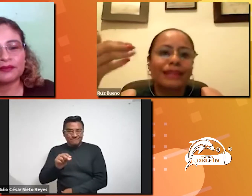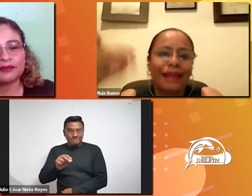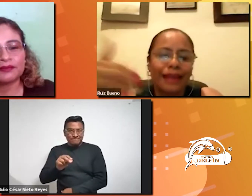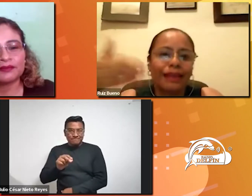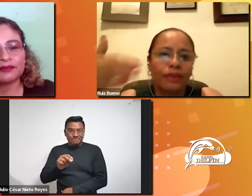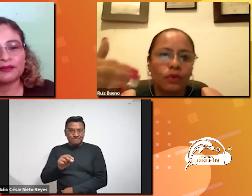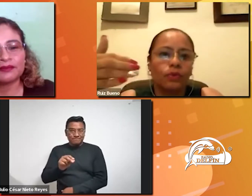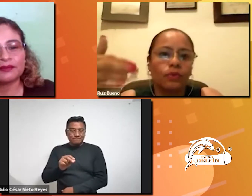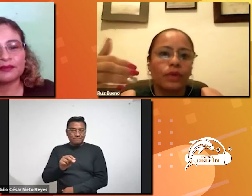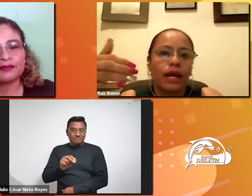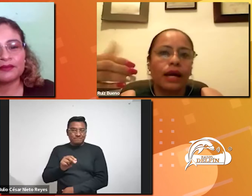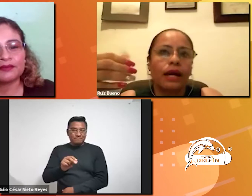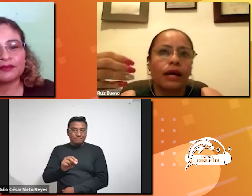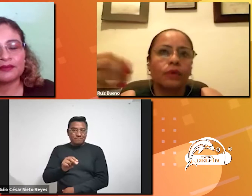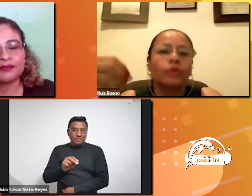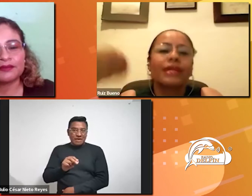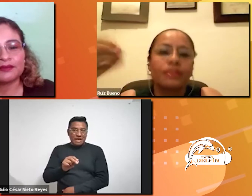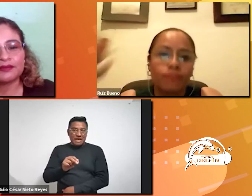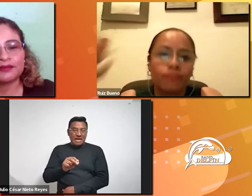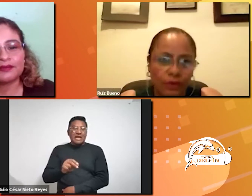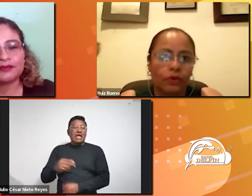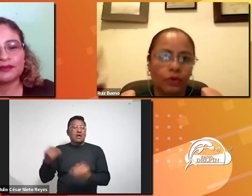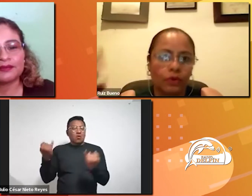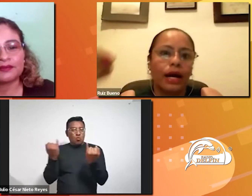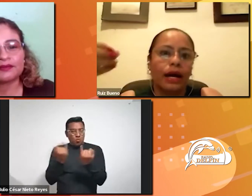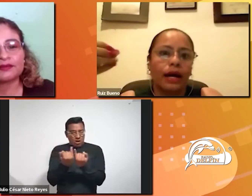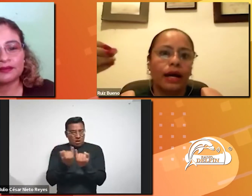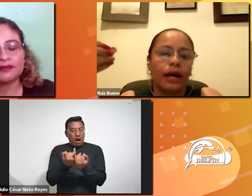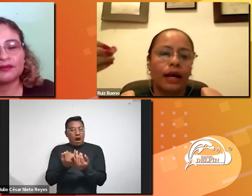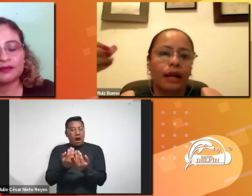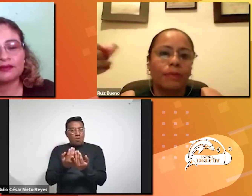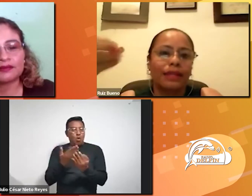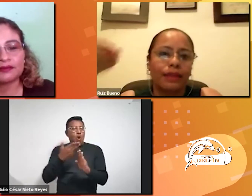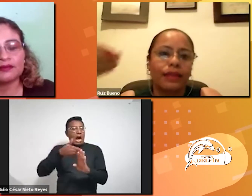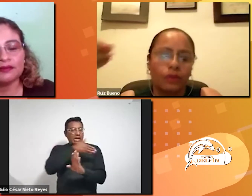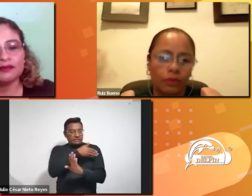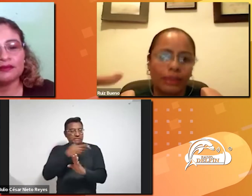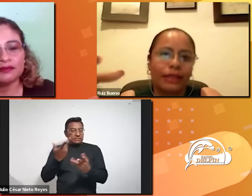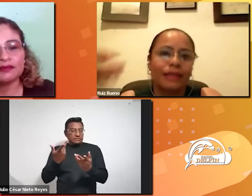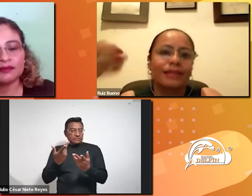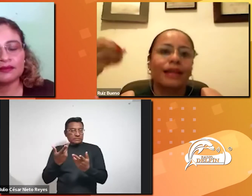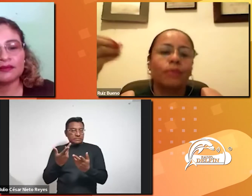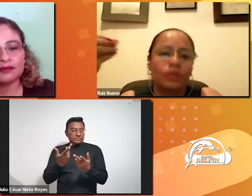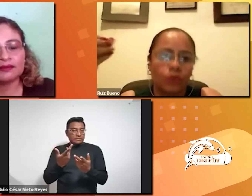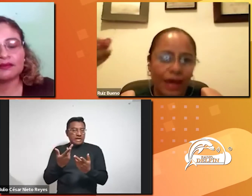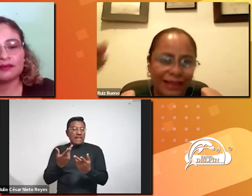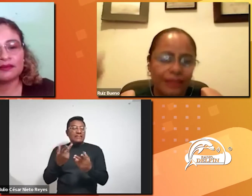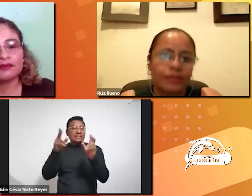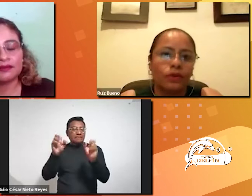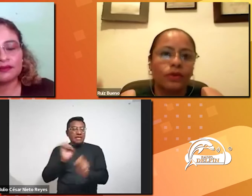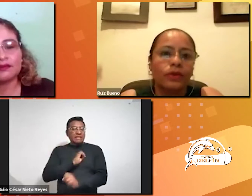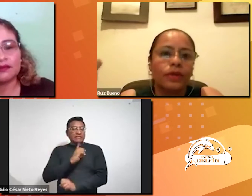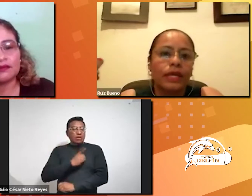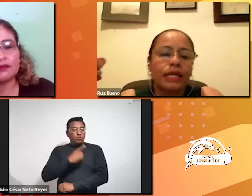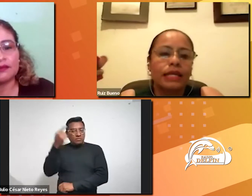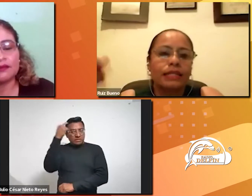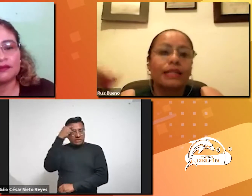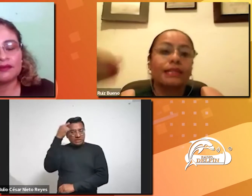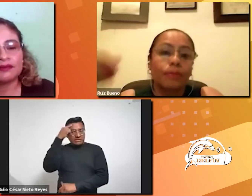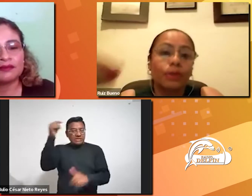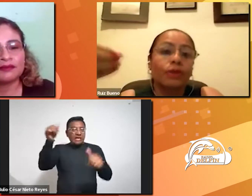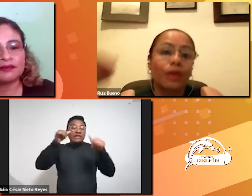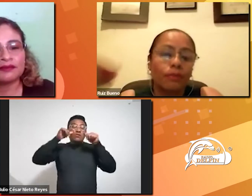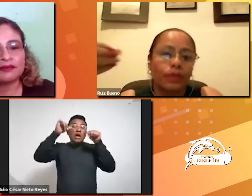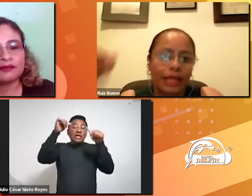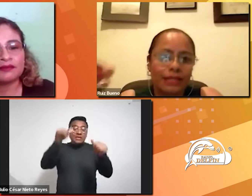anteriores, se le ha dado un respeto, ¿no?, a la parte de la salud mental, se le ha puesto atención y se le